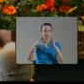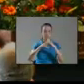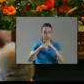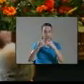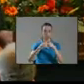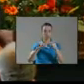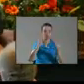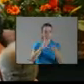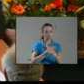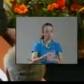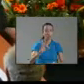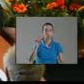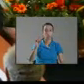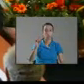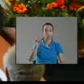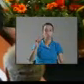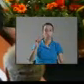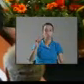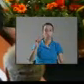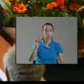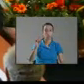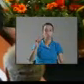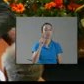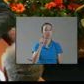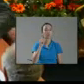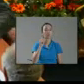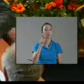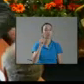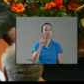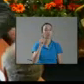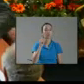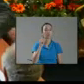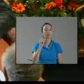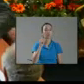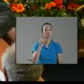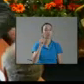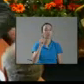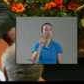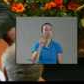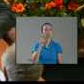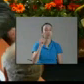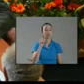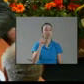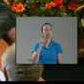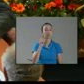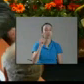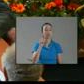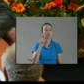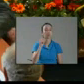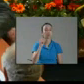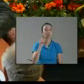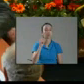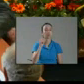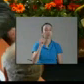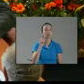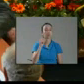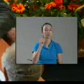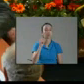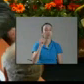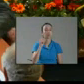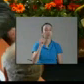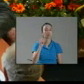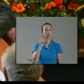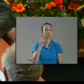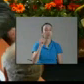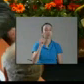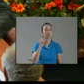estamos bajo cobertura, proclama las potestades, estamos cubiertos bajo una sombra apostólica. Bendecimos